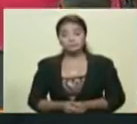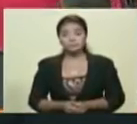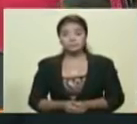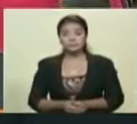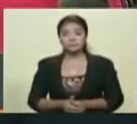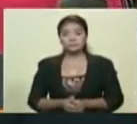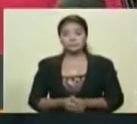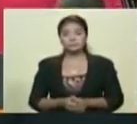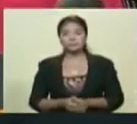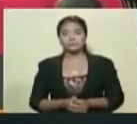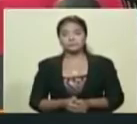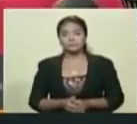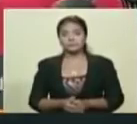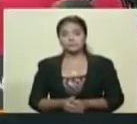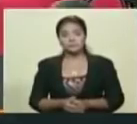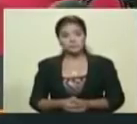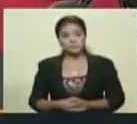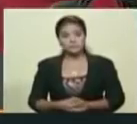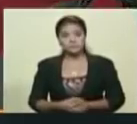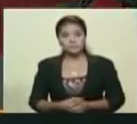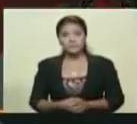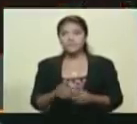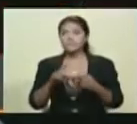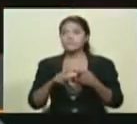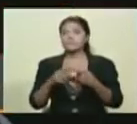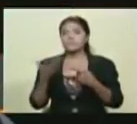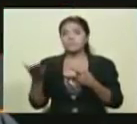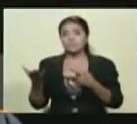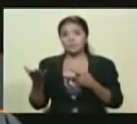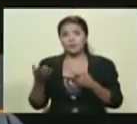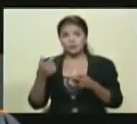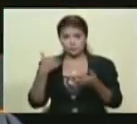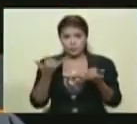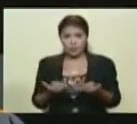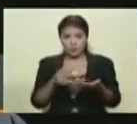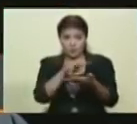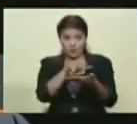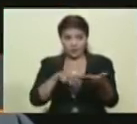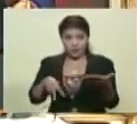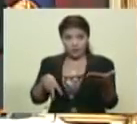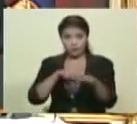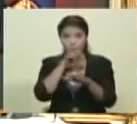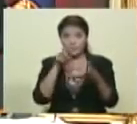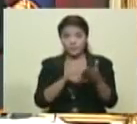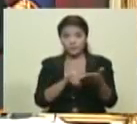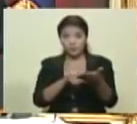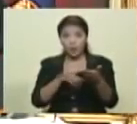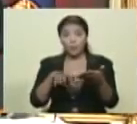estas expresiones, como la de la claxo que voy a leer en este momento, nosotros podamos difundirlas a nivel